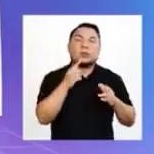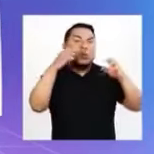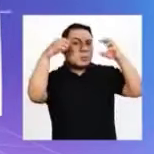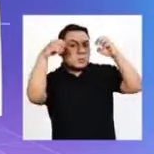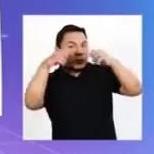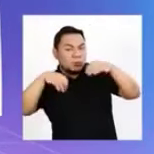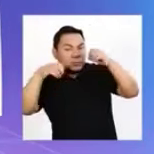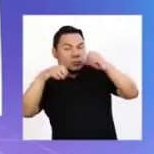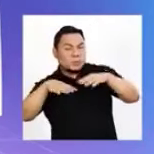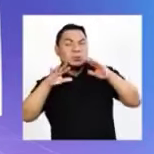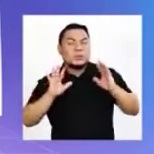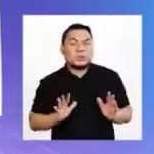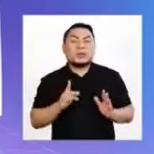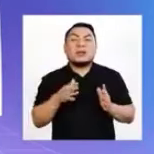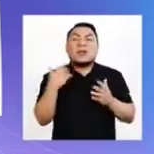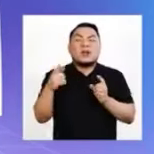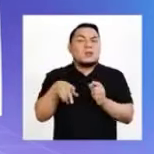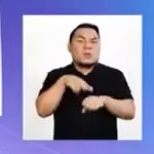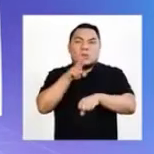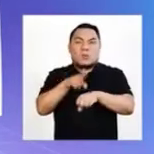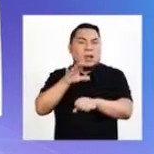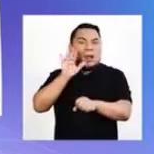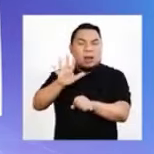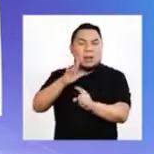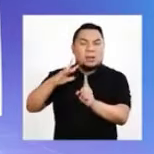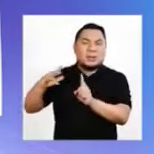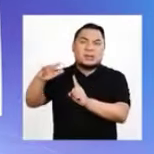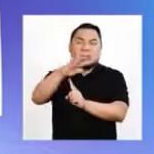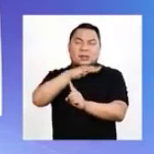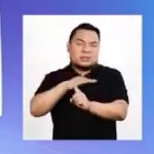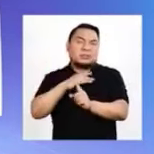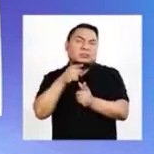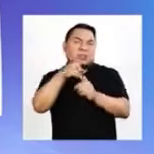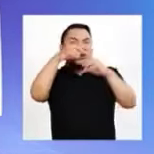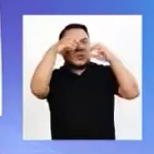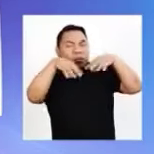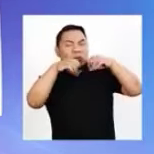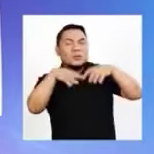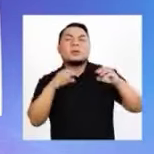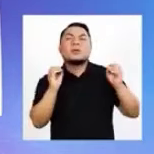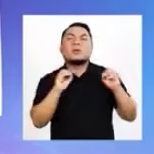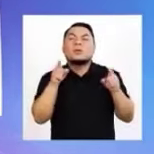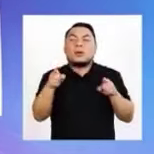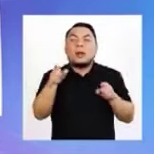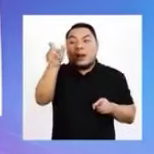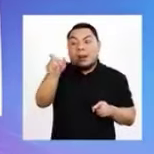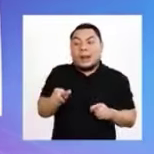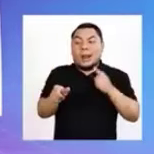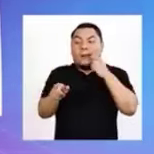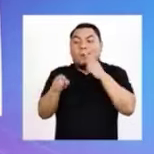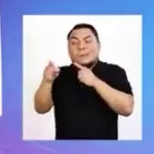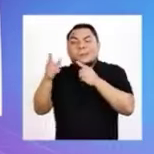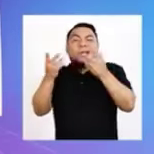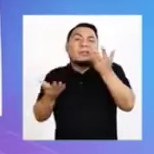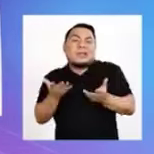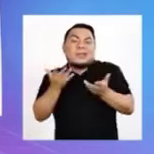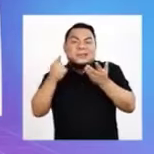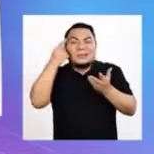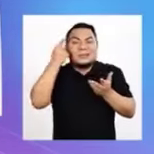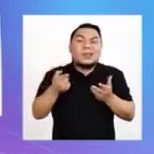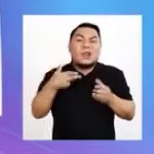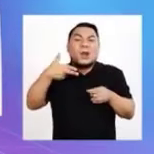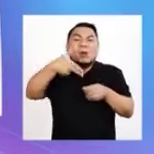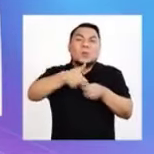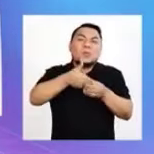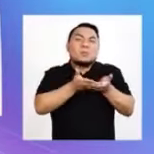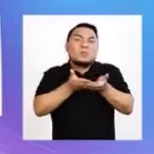potencialmente dañino, que puede ser de origen natural, como la lluvia, o provocado por el hombre, como